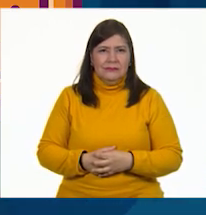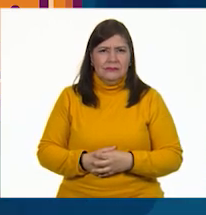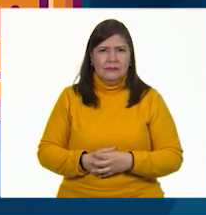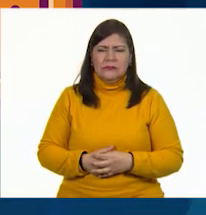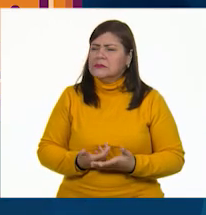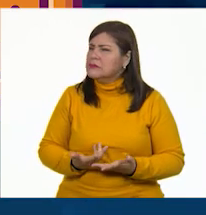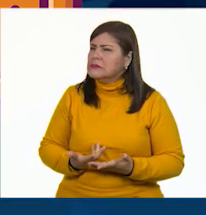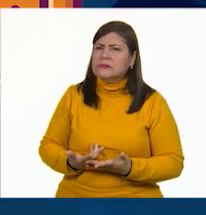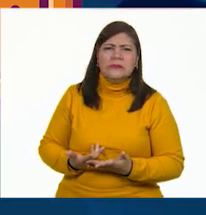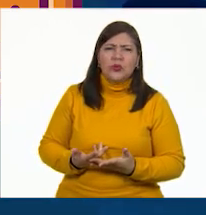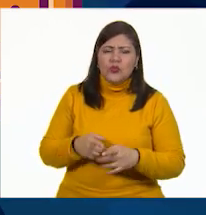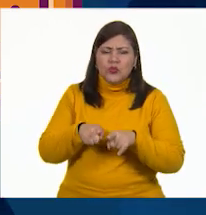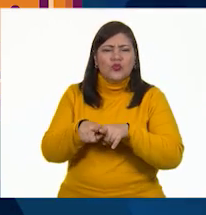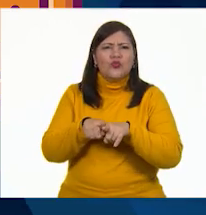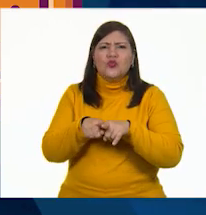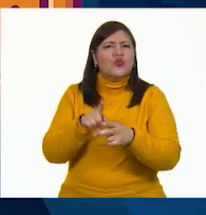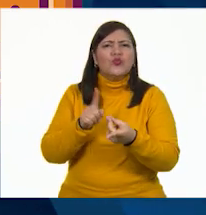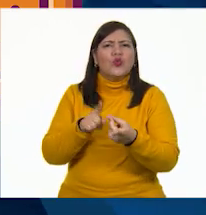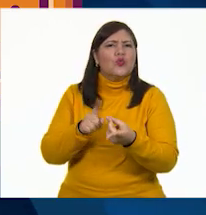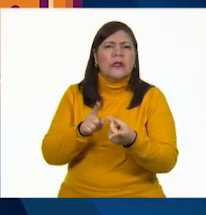¿Dónde está Rodrigo, Yola?